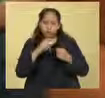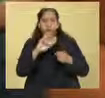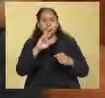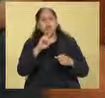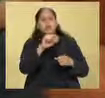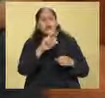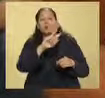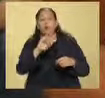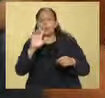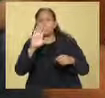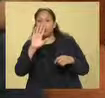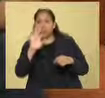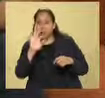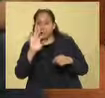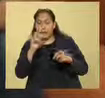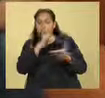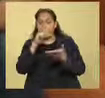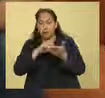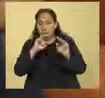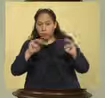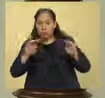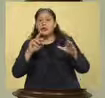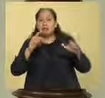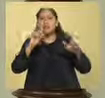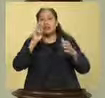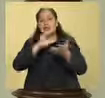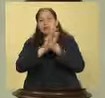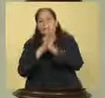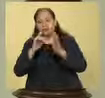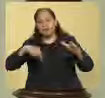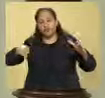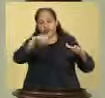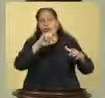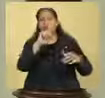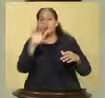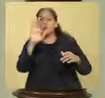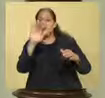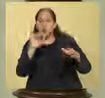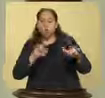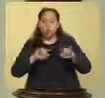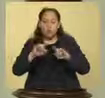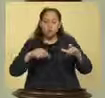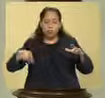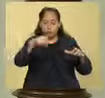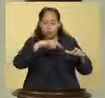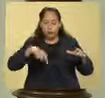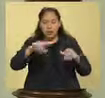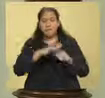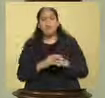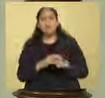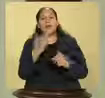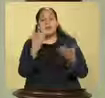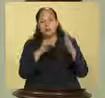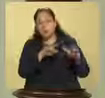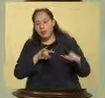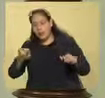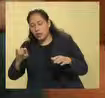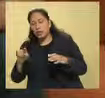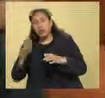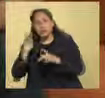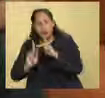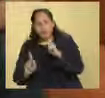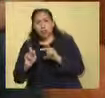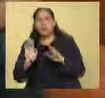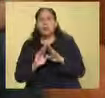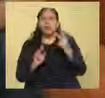240 kilómetros que son 150 vueltas y dependiendo los accidentes y bueno las palabras y además más o